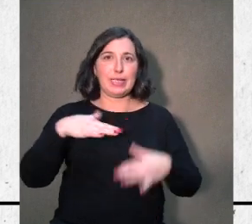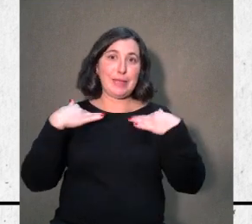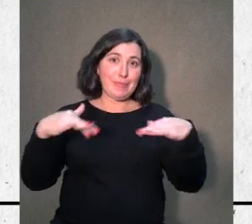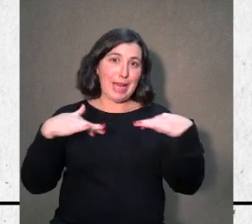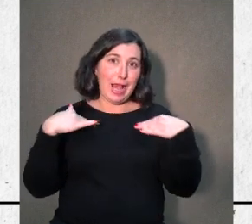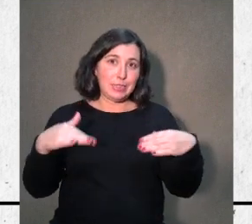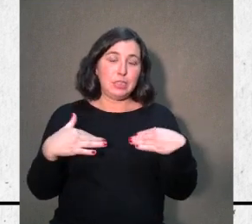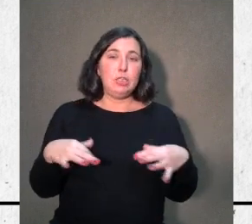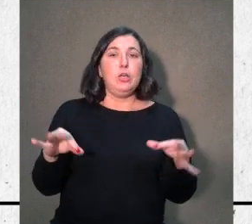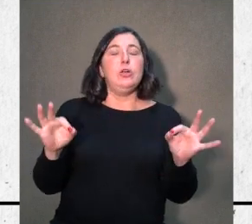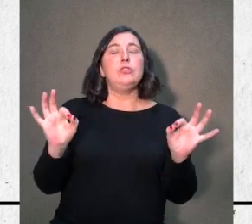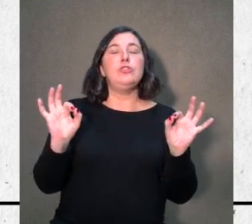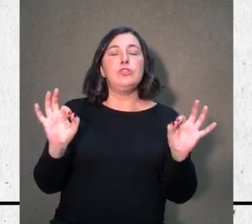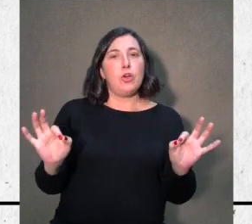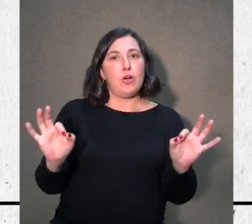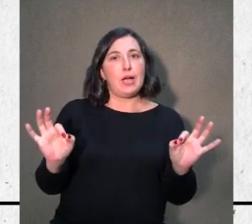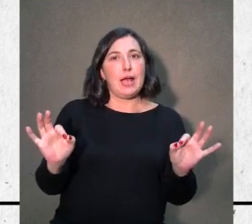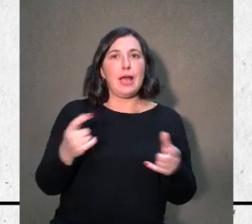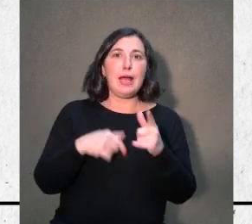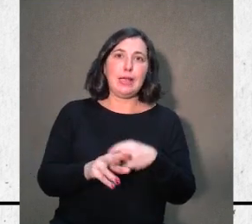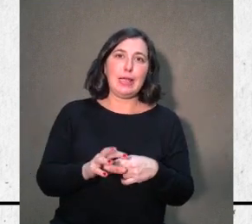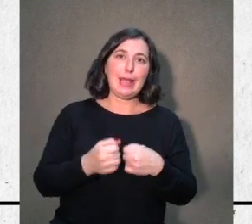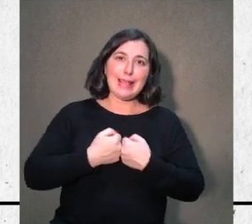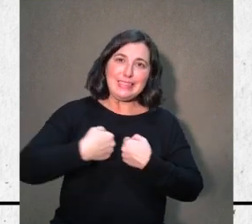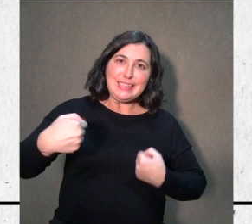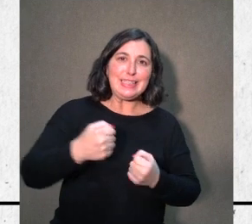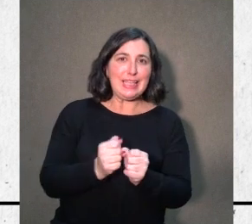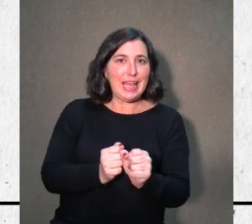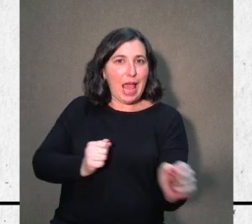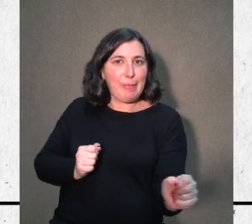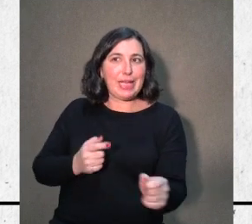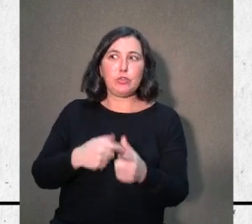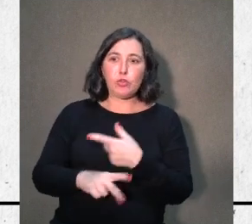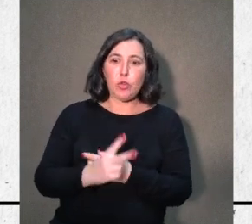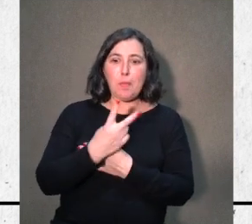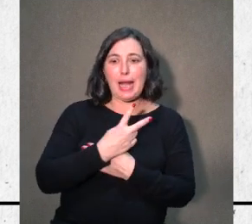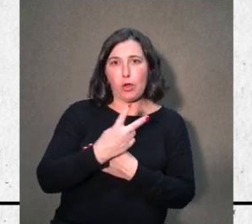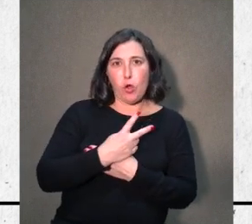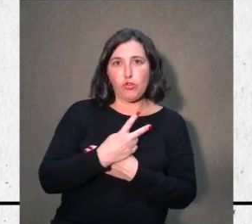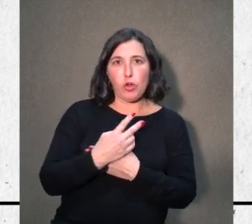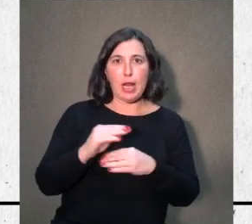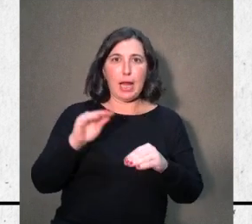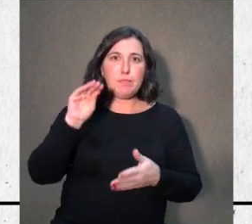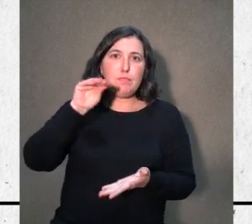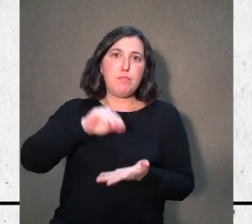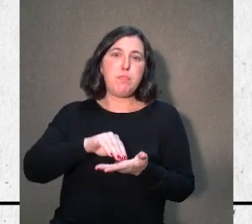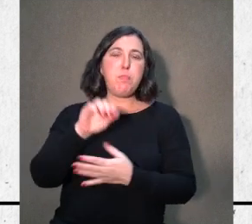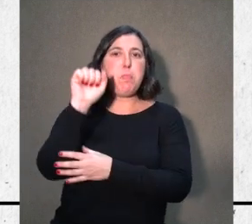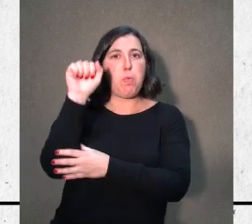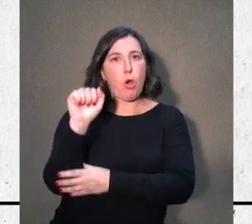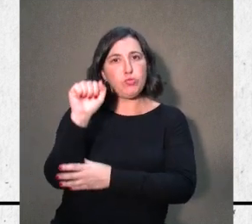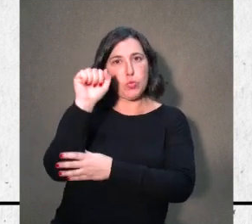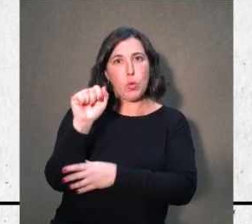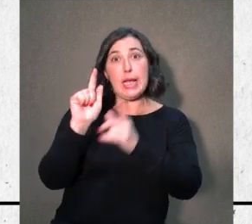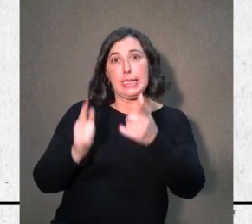estiramientos, todo que regule la cuestión corporal y postural. Y a su vez fortalecer los músculos de la espalda, porque